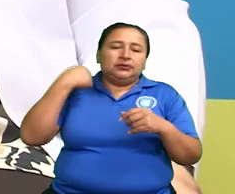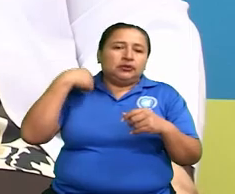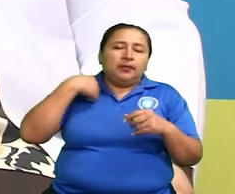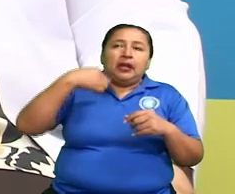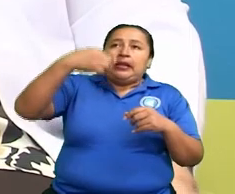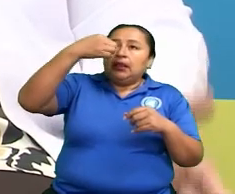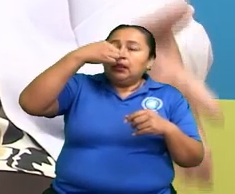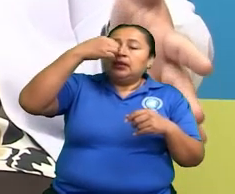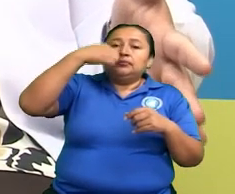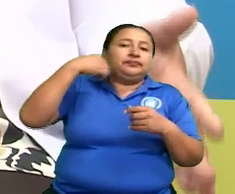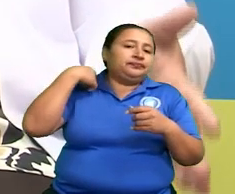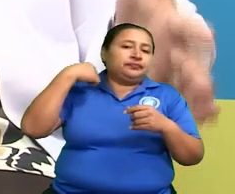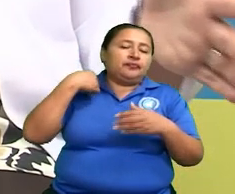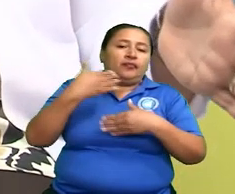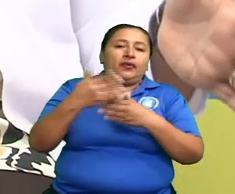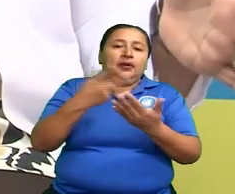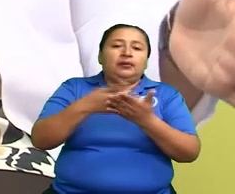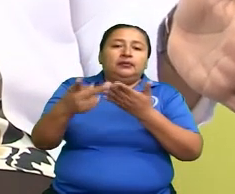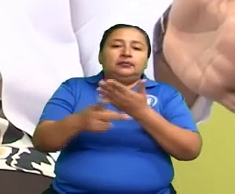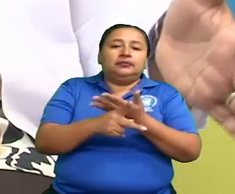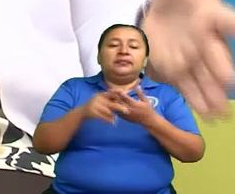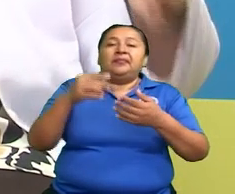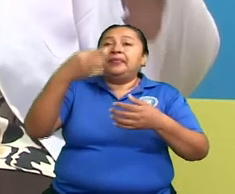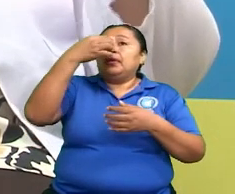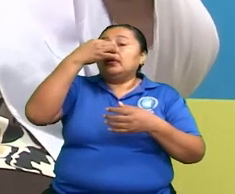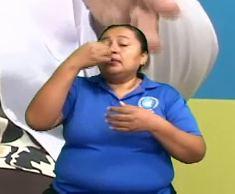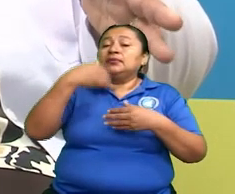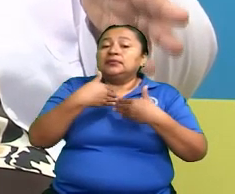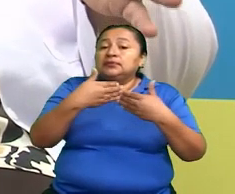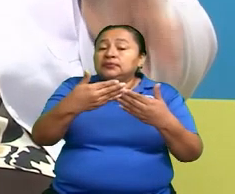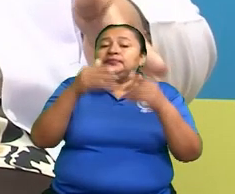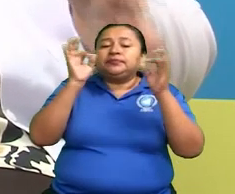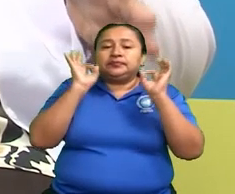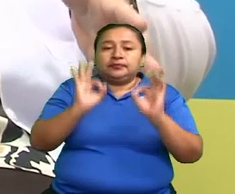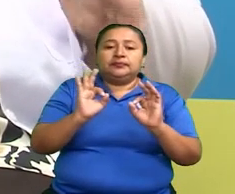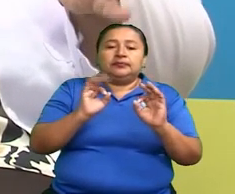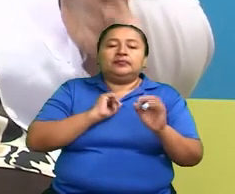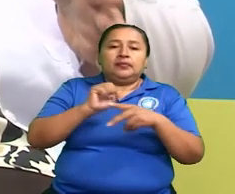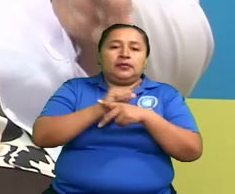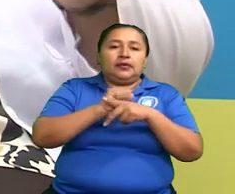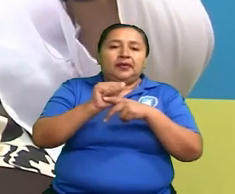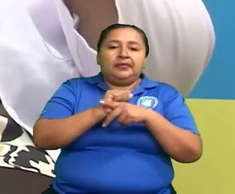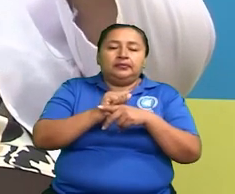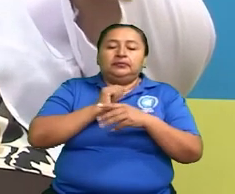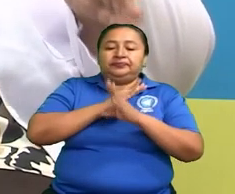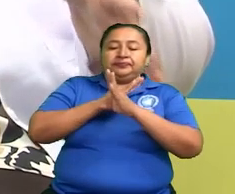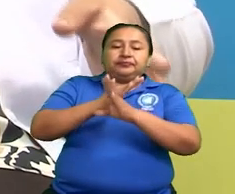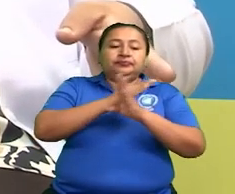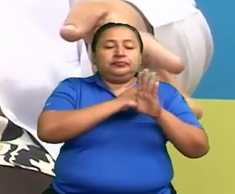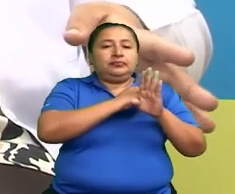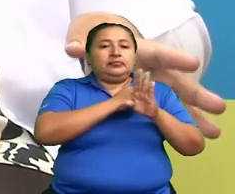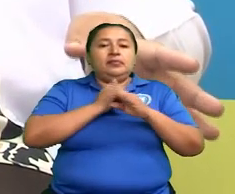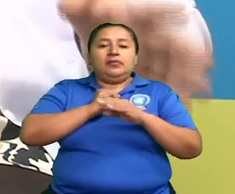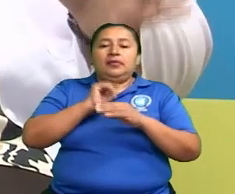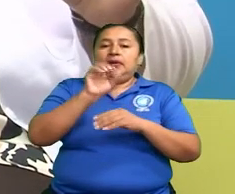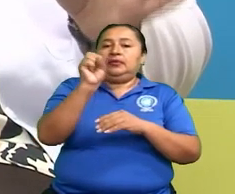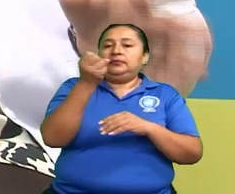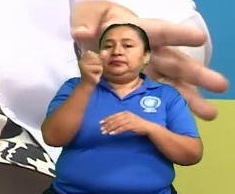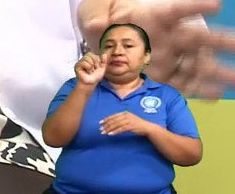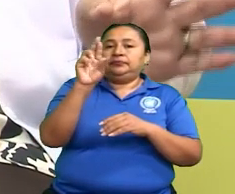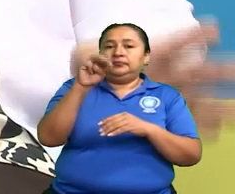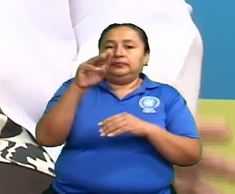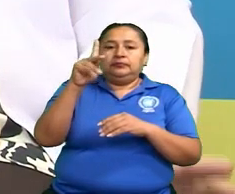esfuerzos, ¿verdad?, con el programa Empleo de Inmunización para garantizar esta aplicación tanto en para sarampión